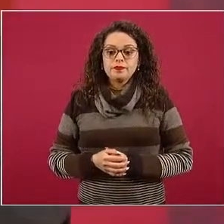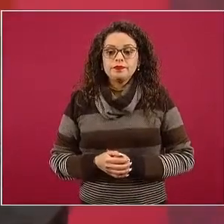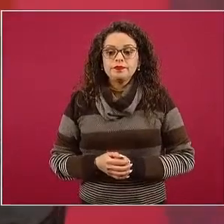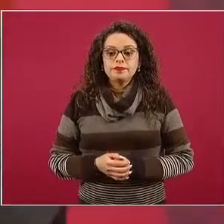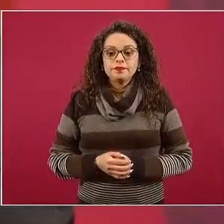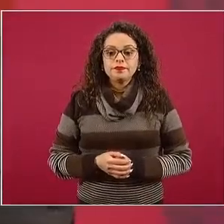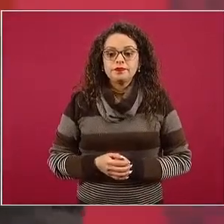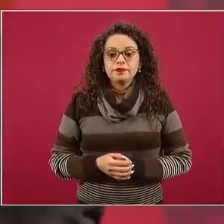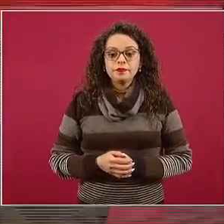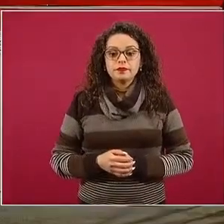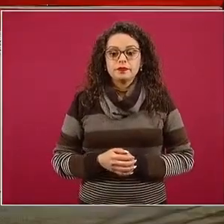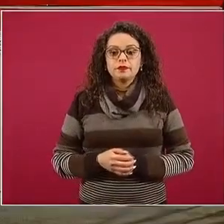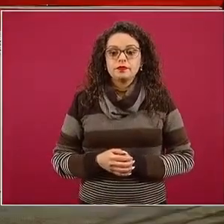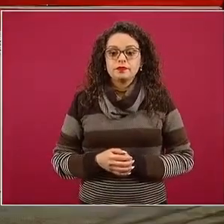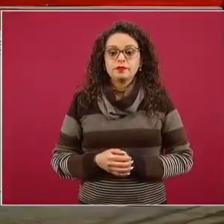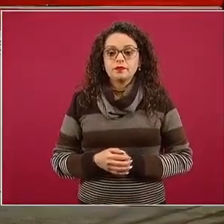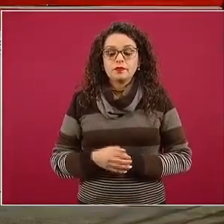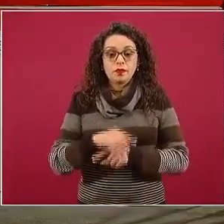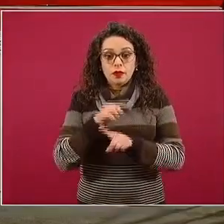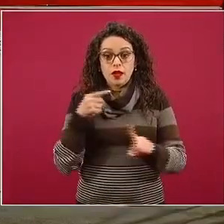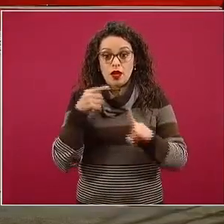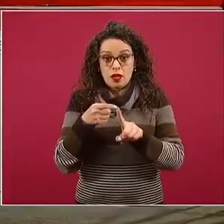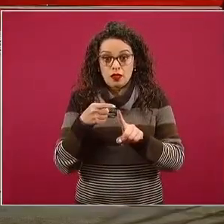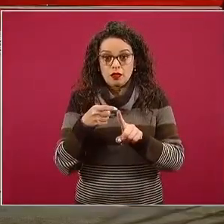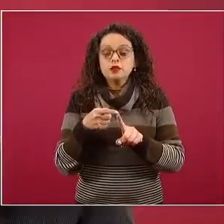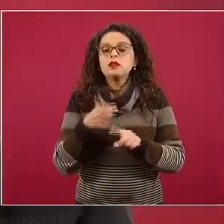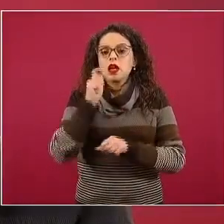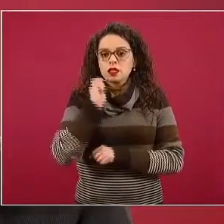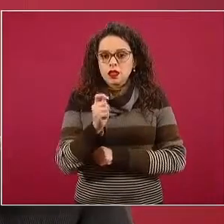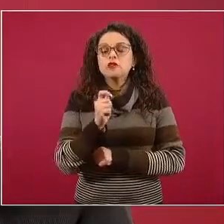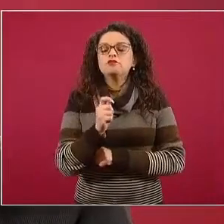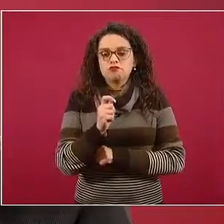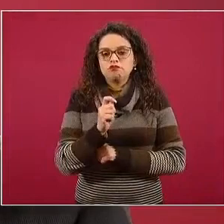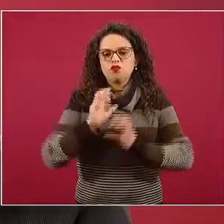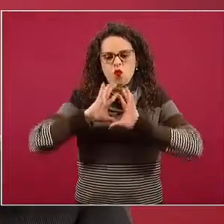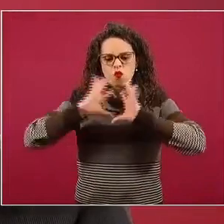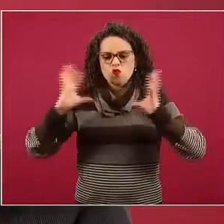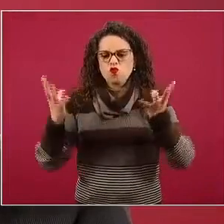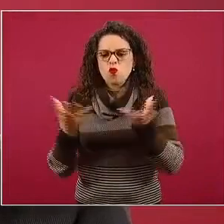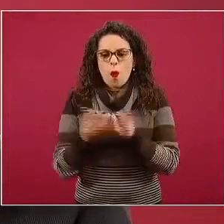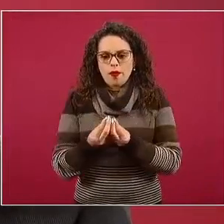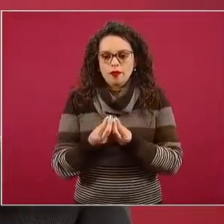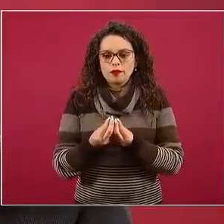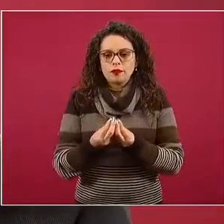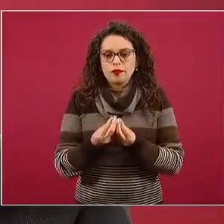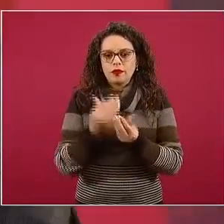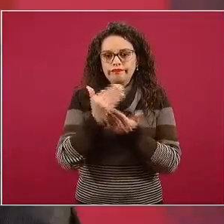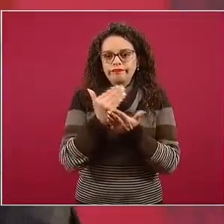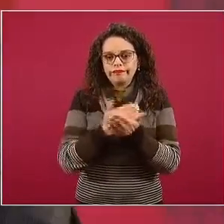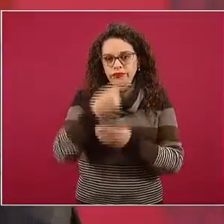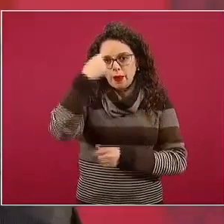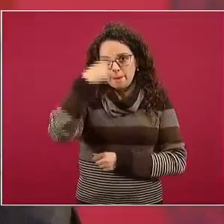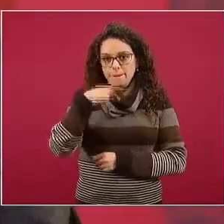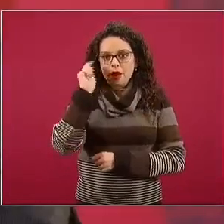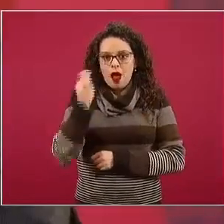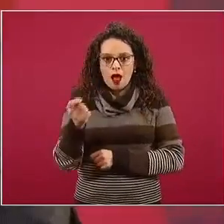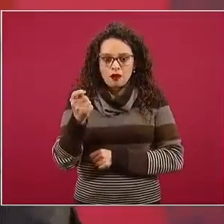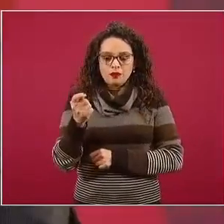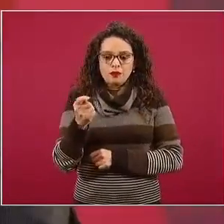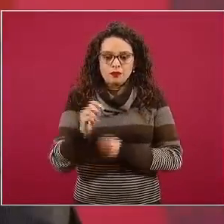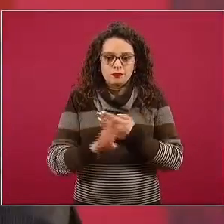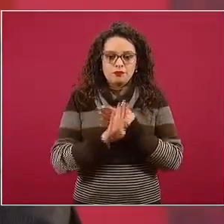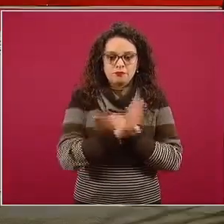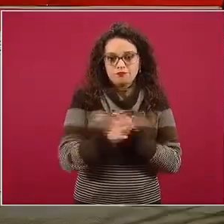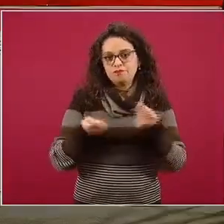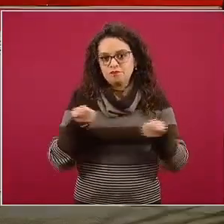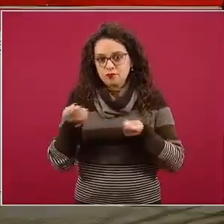consideradas como medidas sueltas, forman parte de un paquete muy amplio de medidas que ha sido validado por la ciencia por muchos, muchos